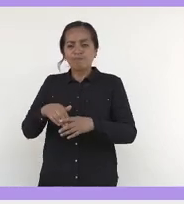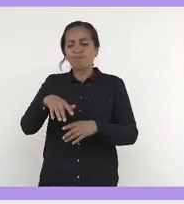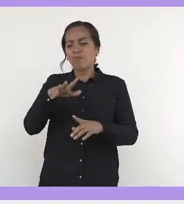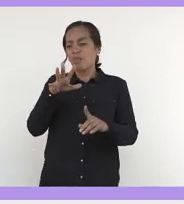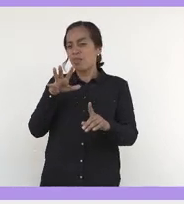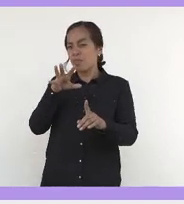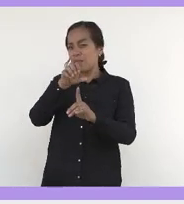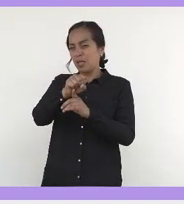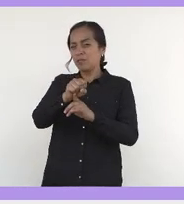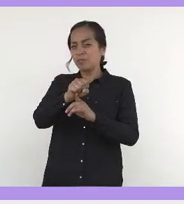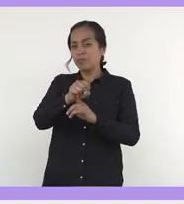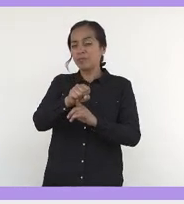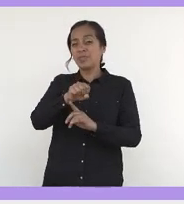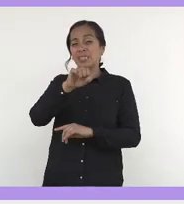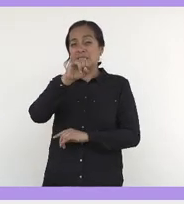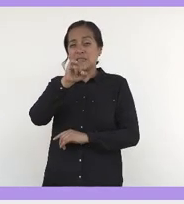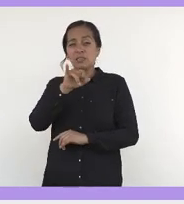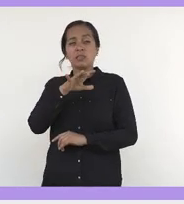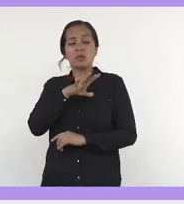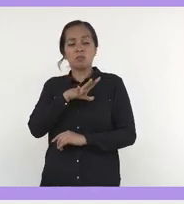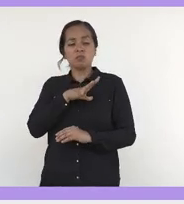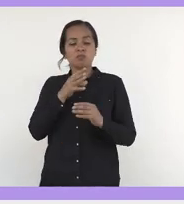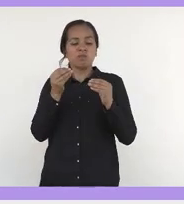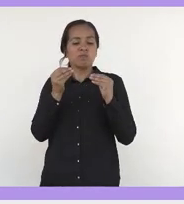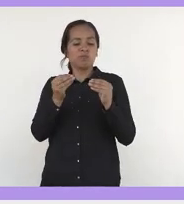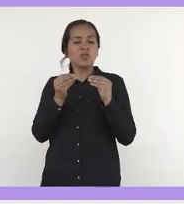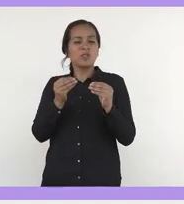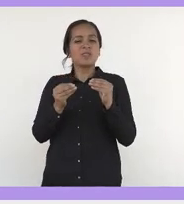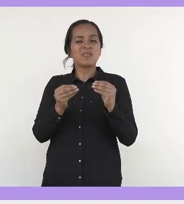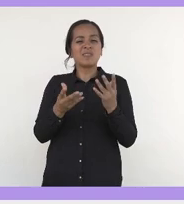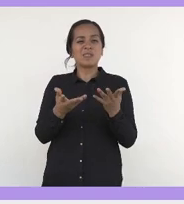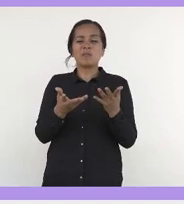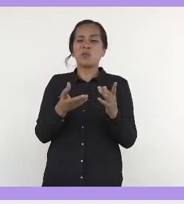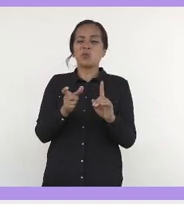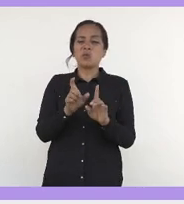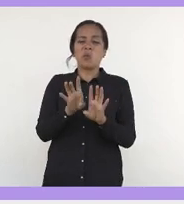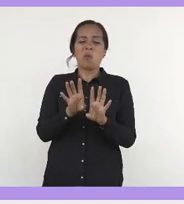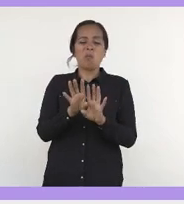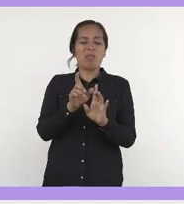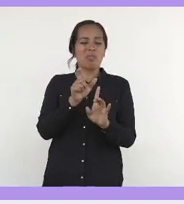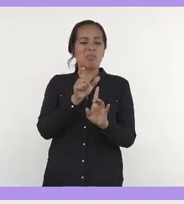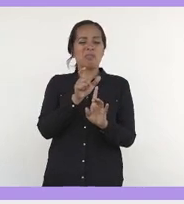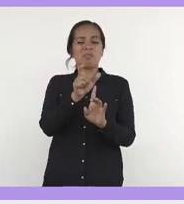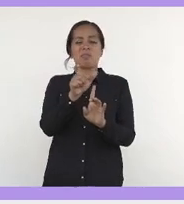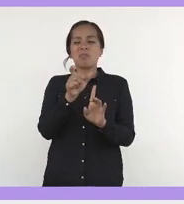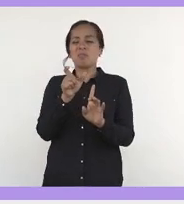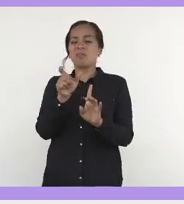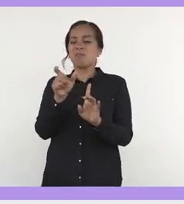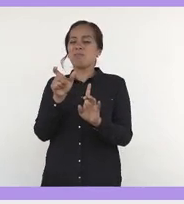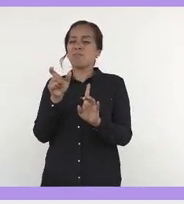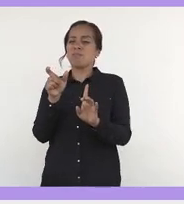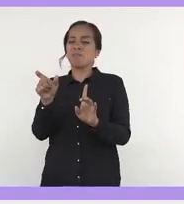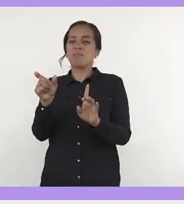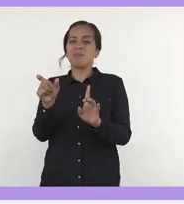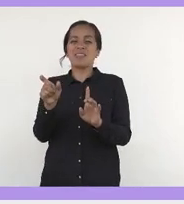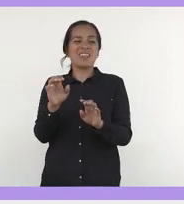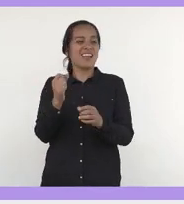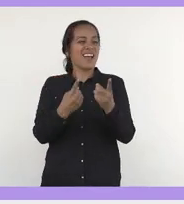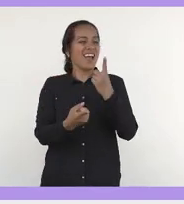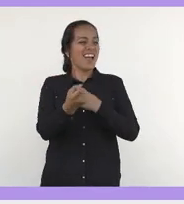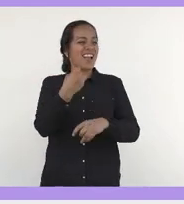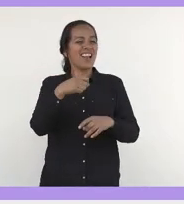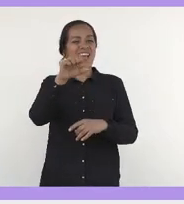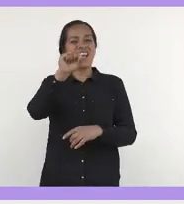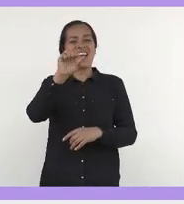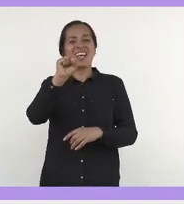que sí Hay muchísimo muchísima estereotipación no sé cómo se dice estereotipamiento alguien por favor ayúdeme porque esta